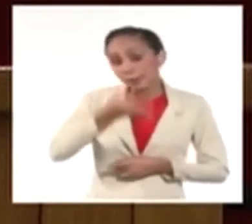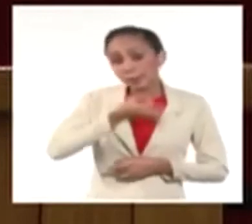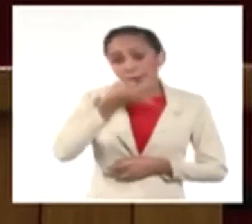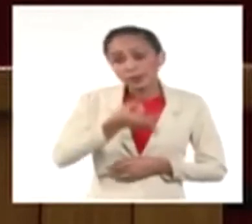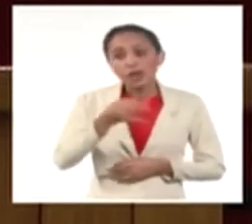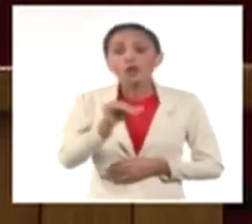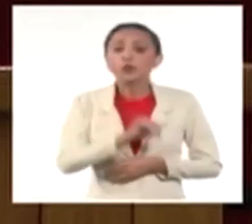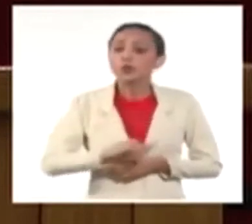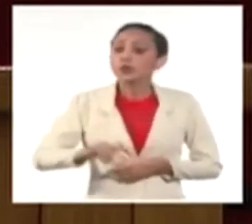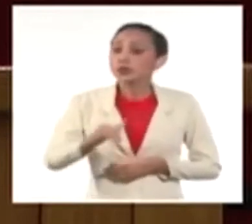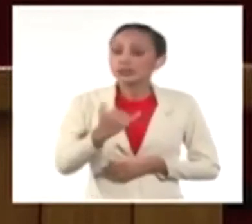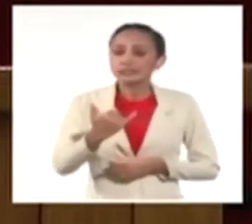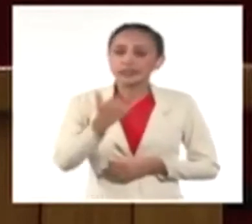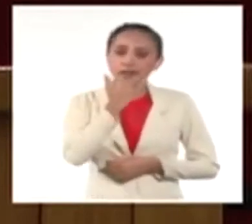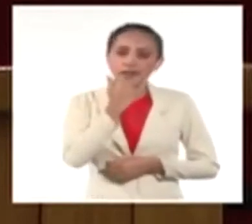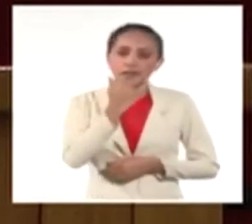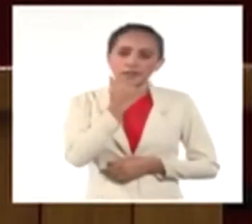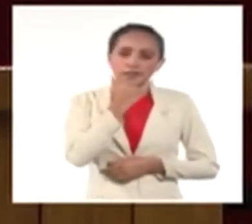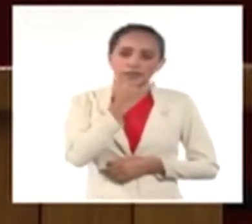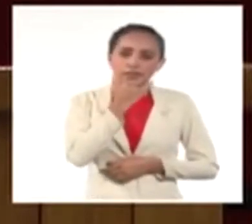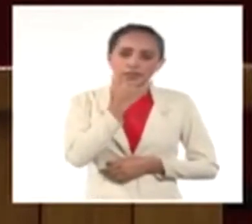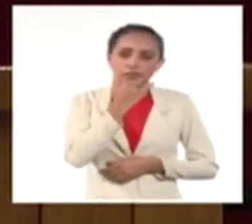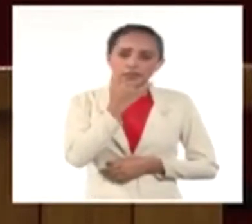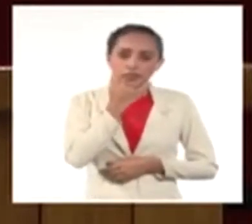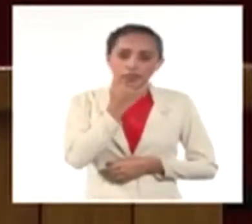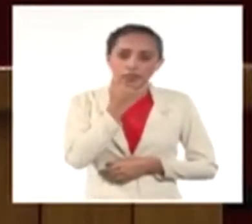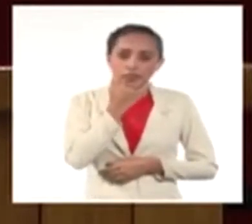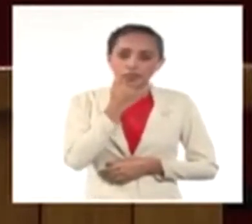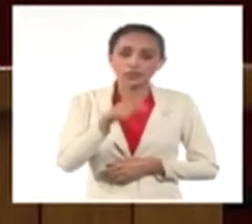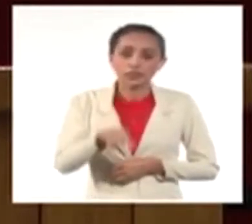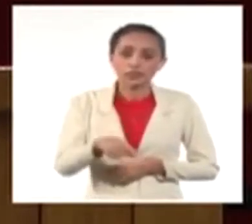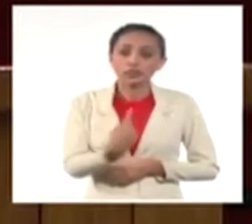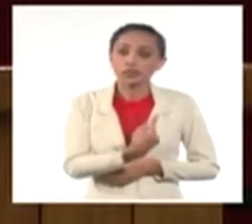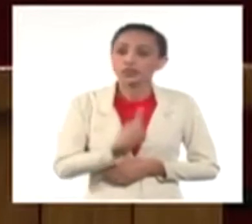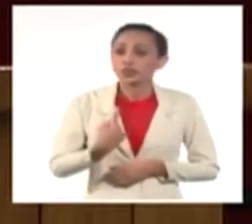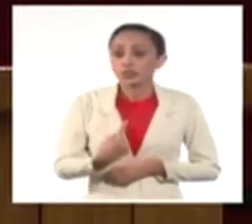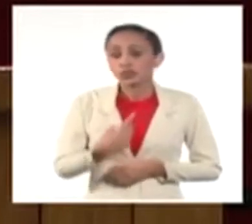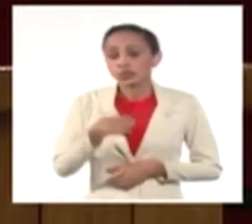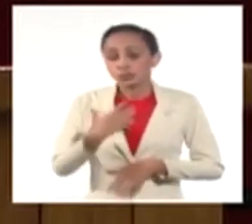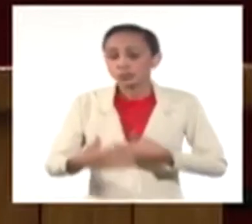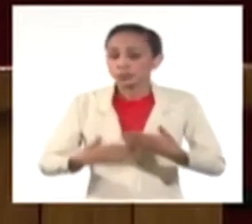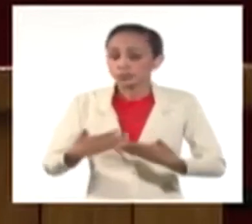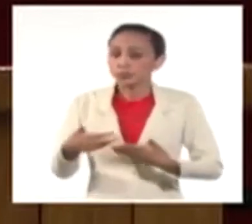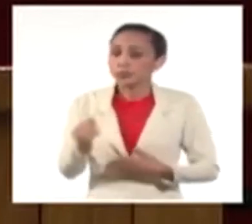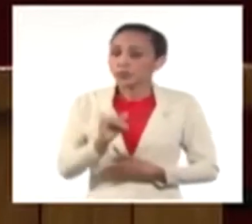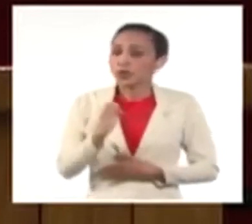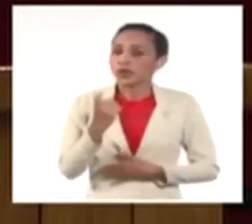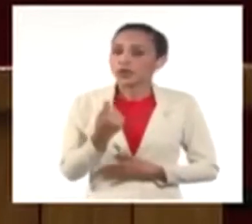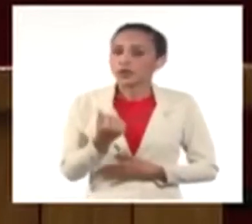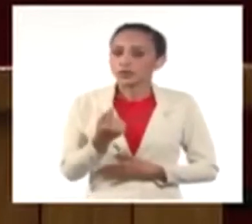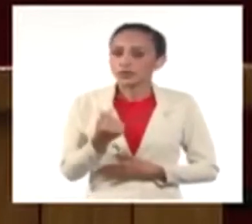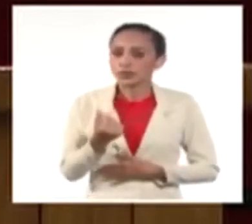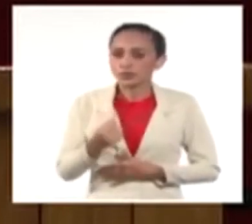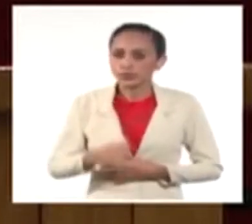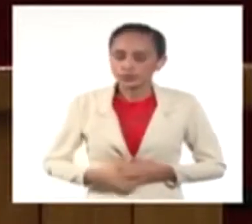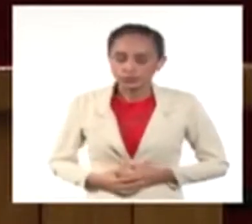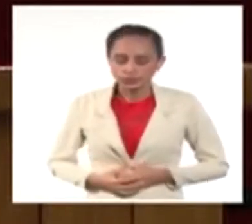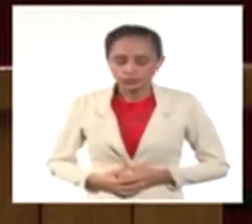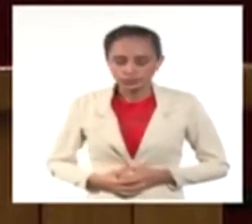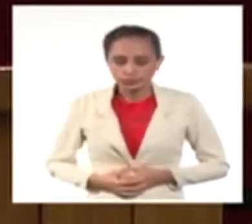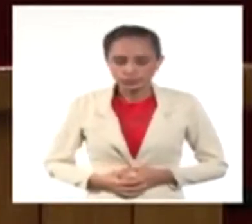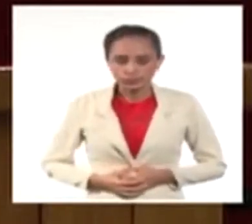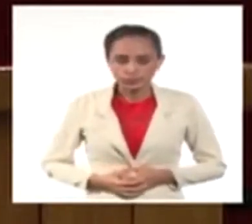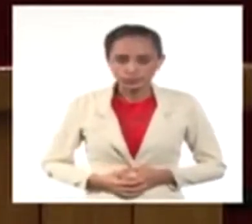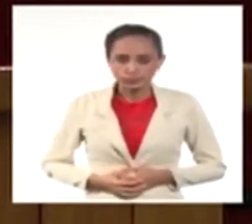impacta desfavorablemente en la inflación por la que transitamos y en los equilibrios macroeconómicos del